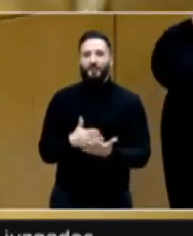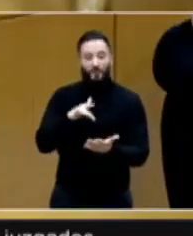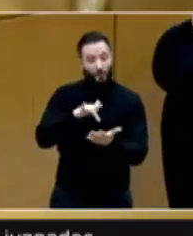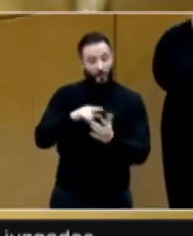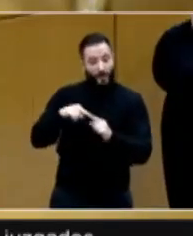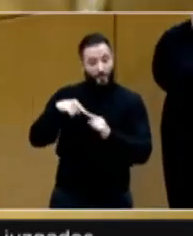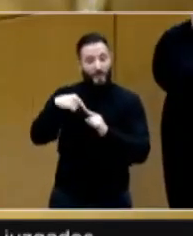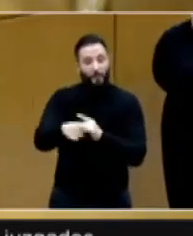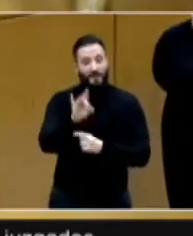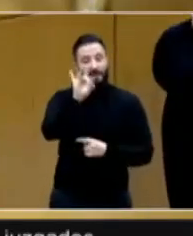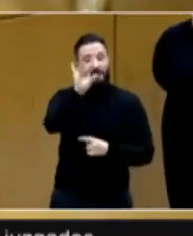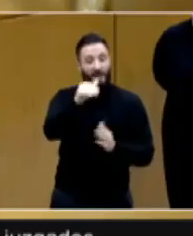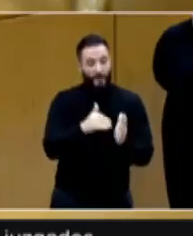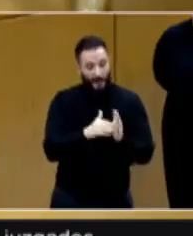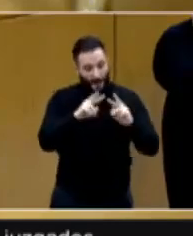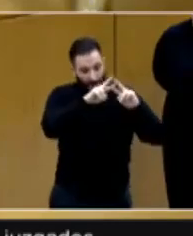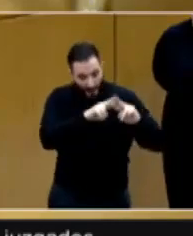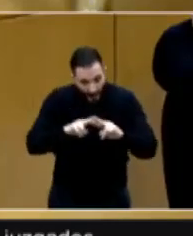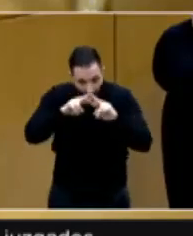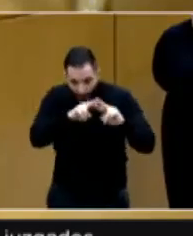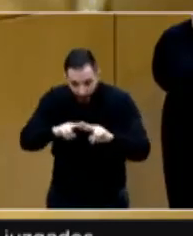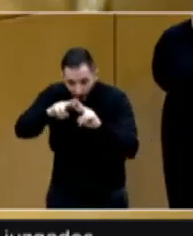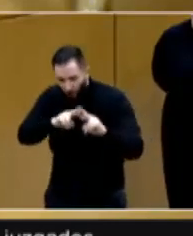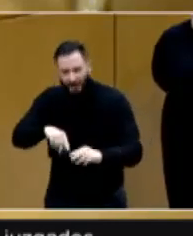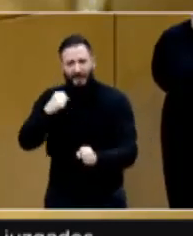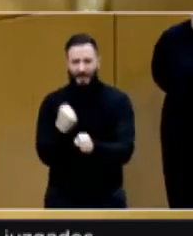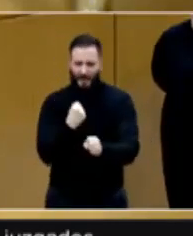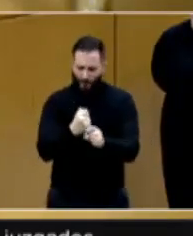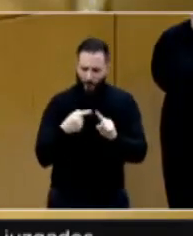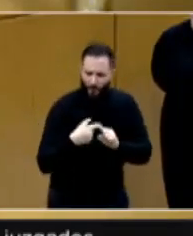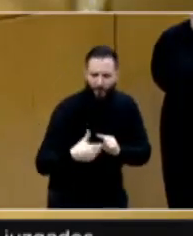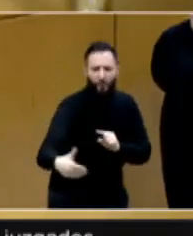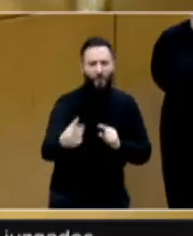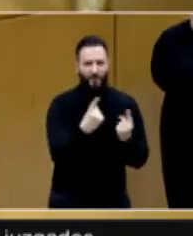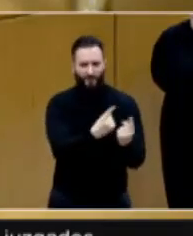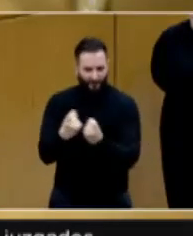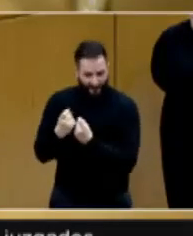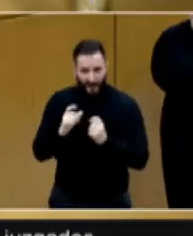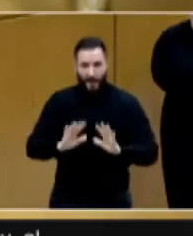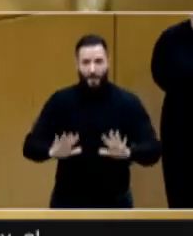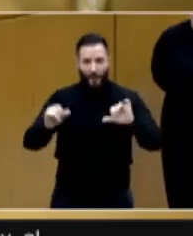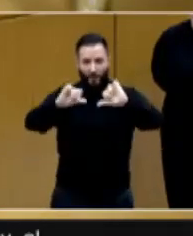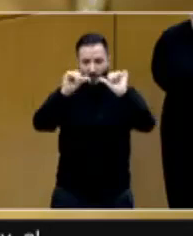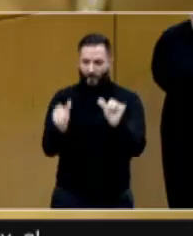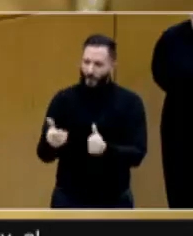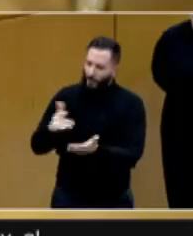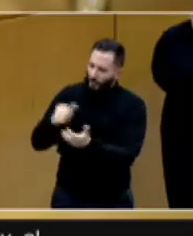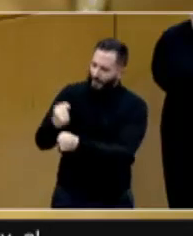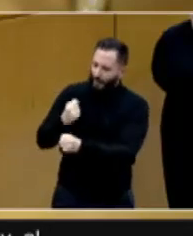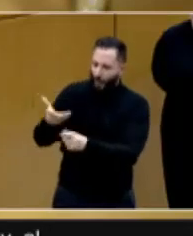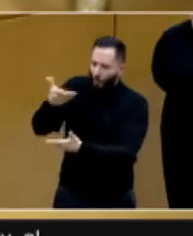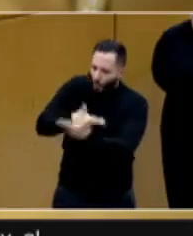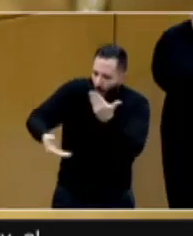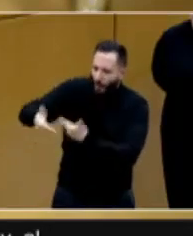15.000 revisiones nos queda mucho trabajo por delante pero en todo caso desde de manera coordinada como estamos trabajando